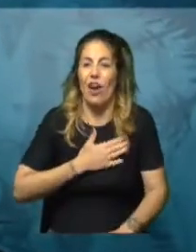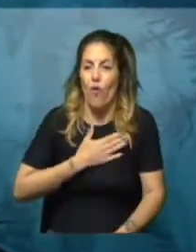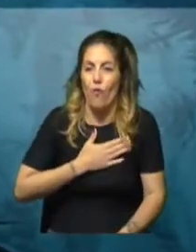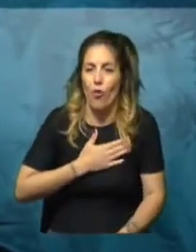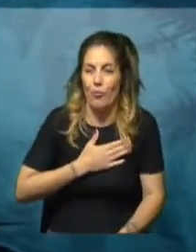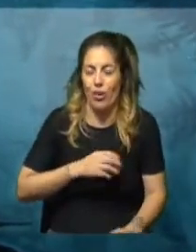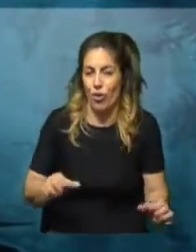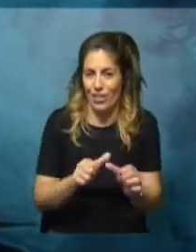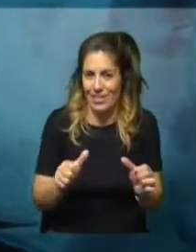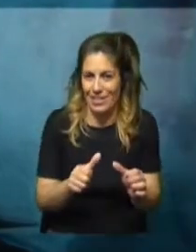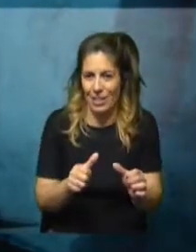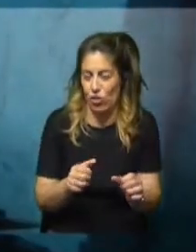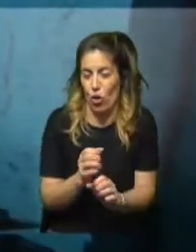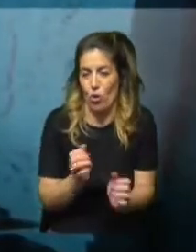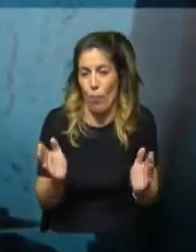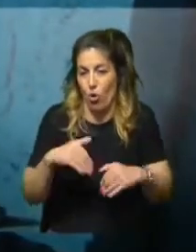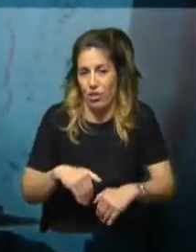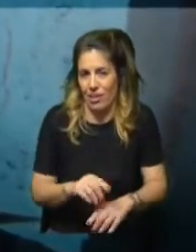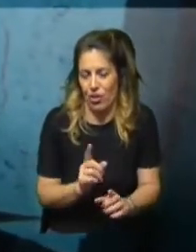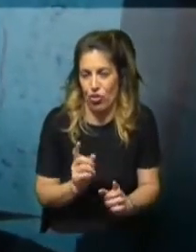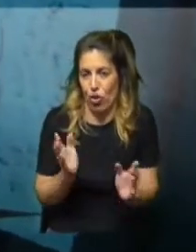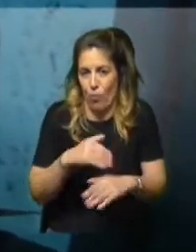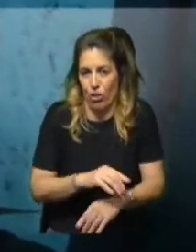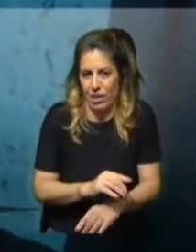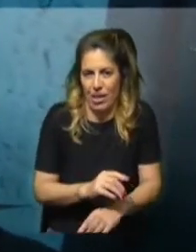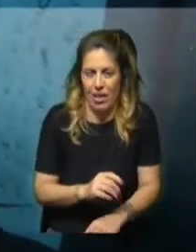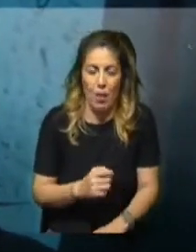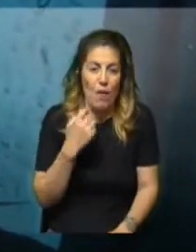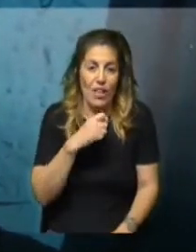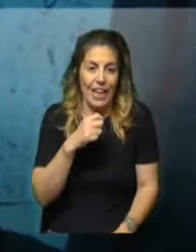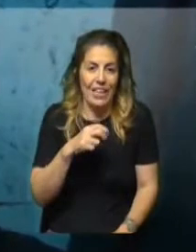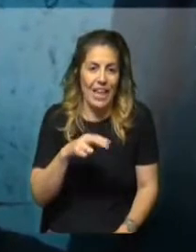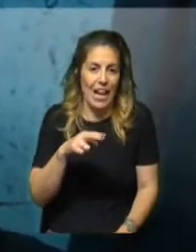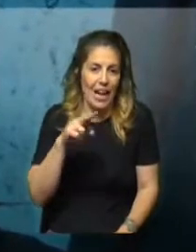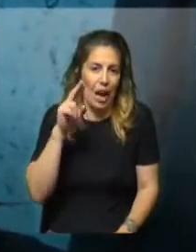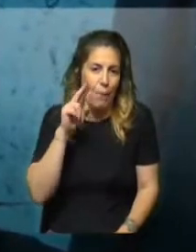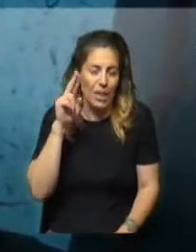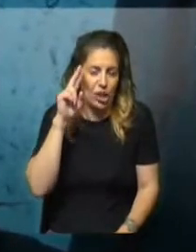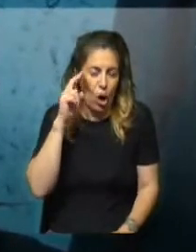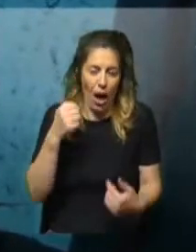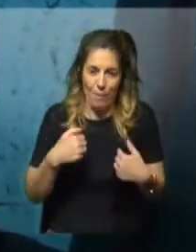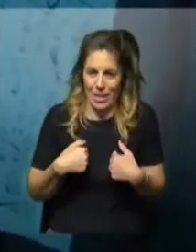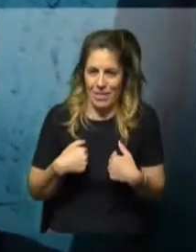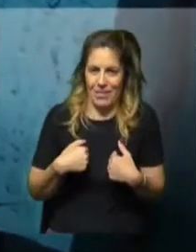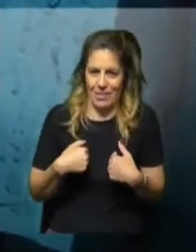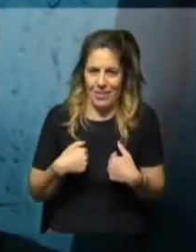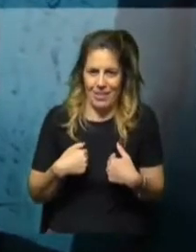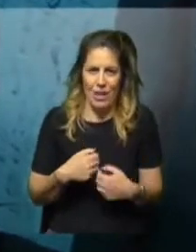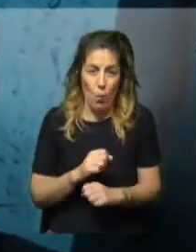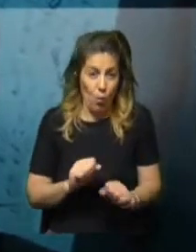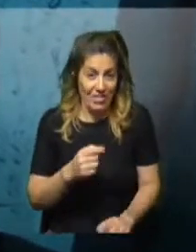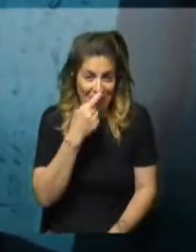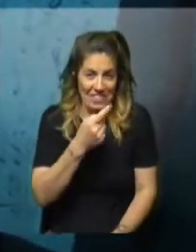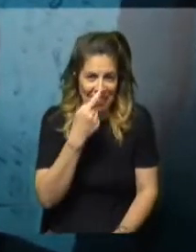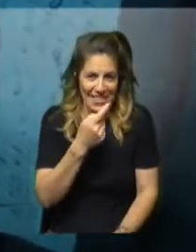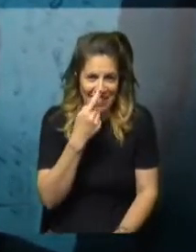sería incapaz me animaría por digo me estaría faltando el respeto a mí y a la sala interesante igual puede